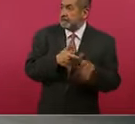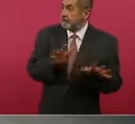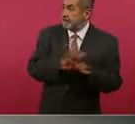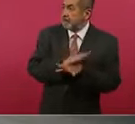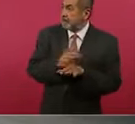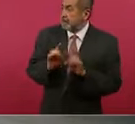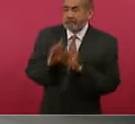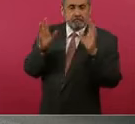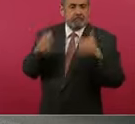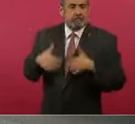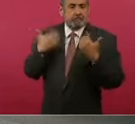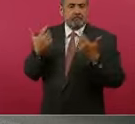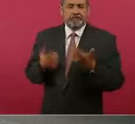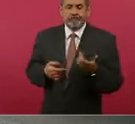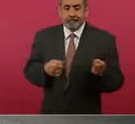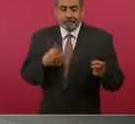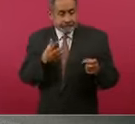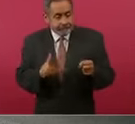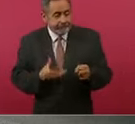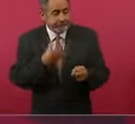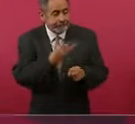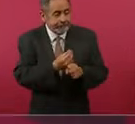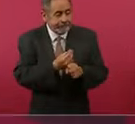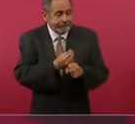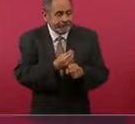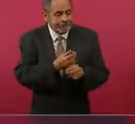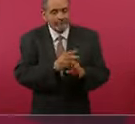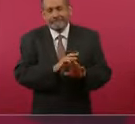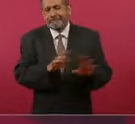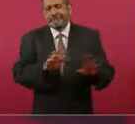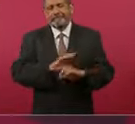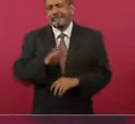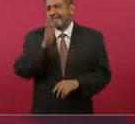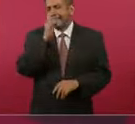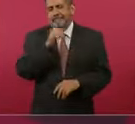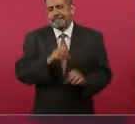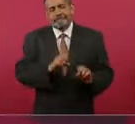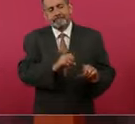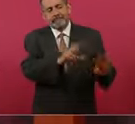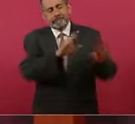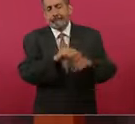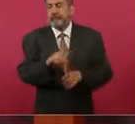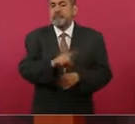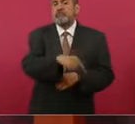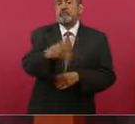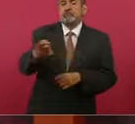Entonces ya no hay nada que hacer ahí. Solo, como siempre lo he dicho, con los jóvenes,